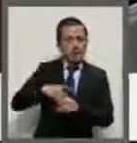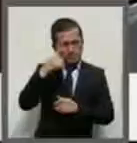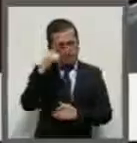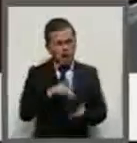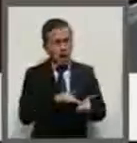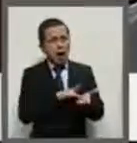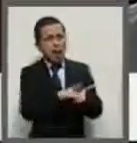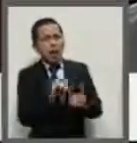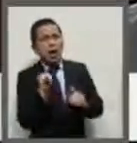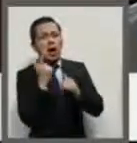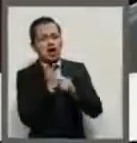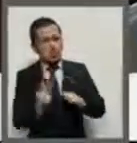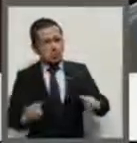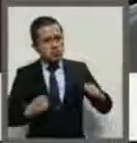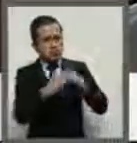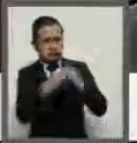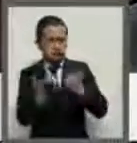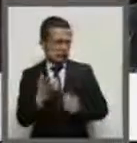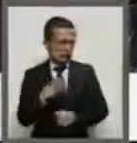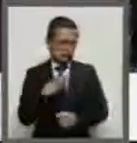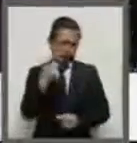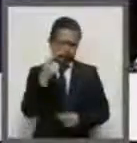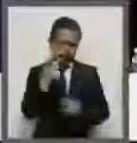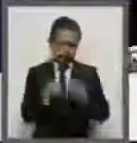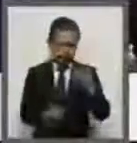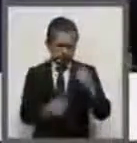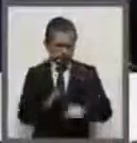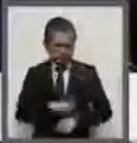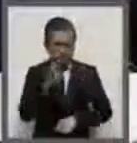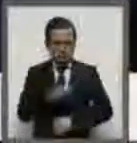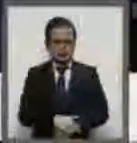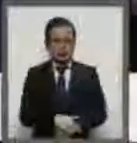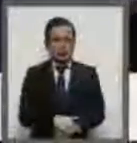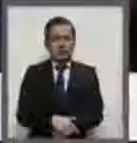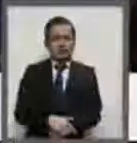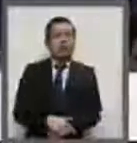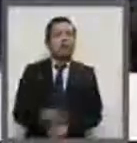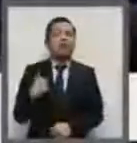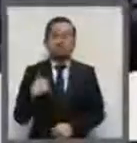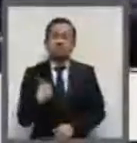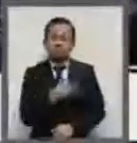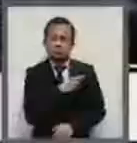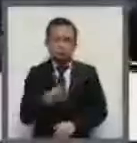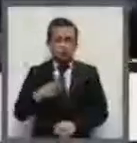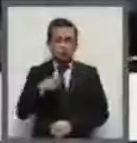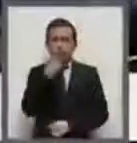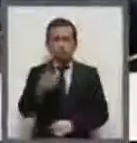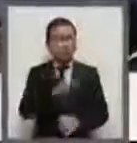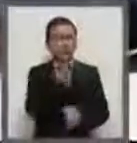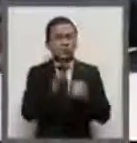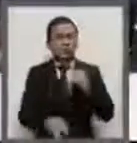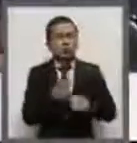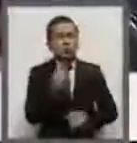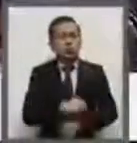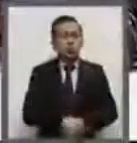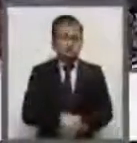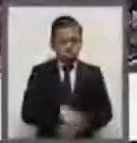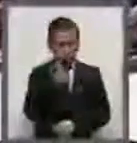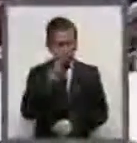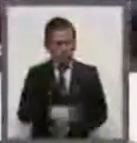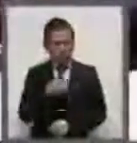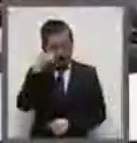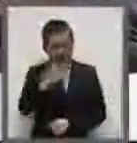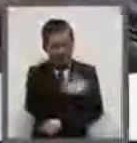en caso de emergencia, entre muchas otras. No puedo terminar sin mencionar el enorme beneficio que tendrán